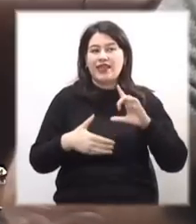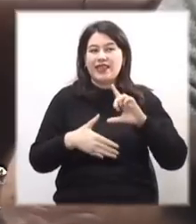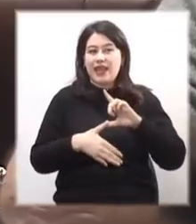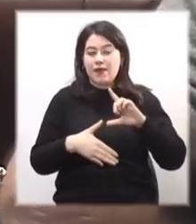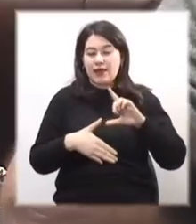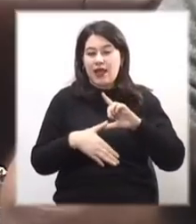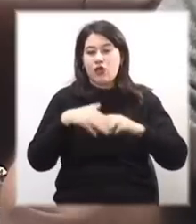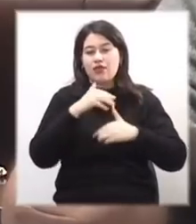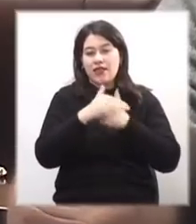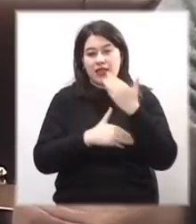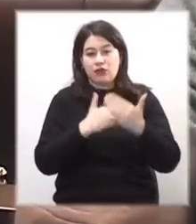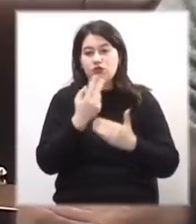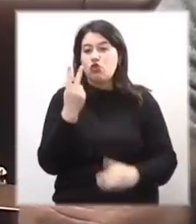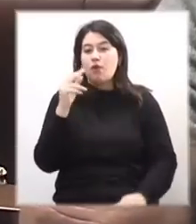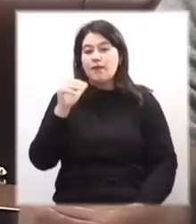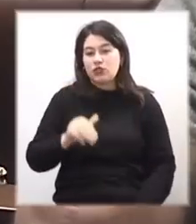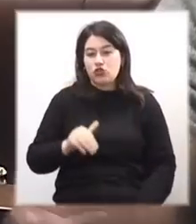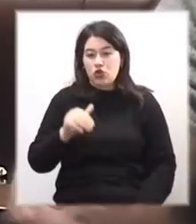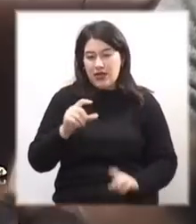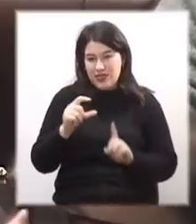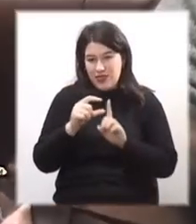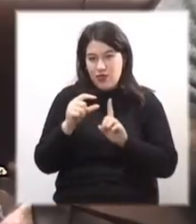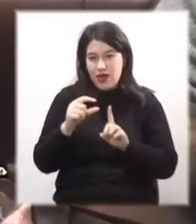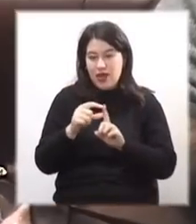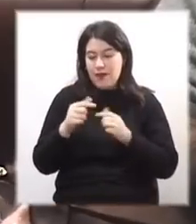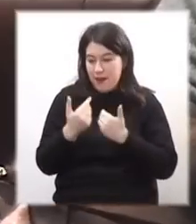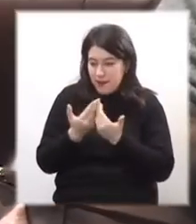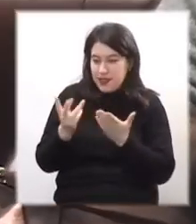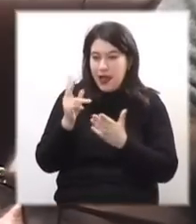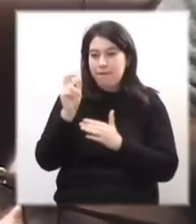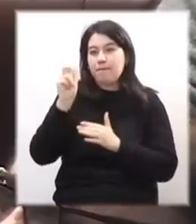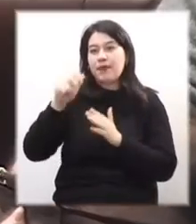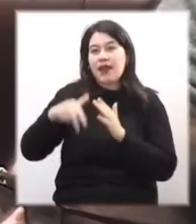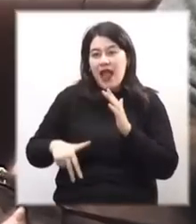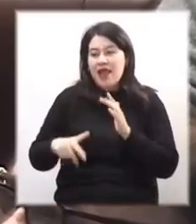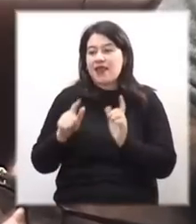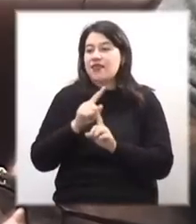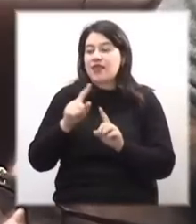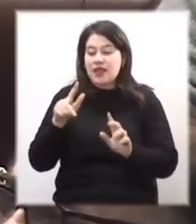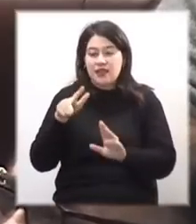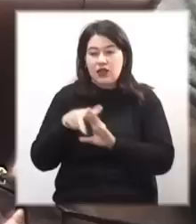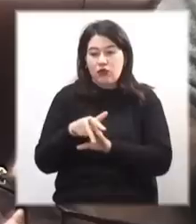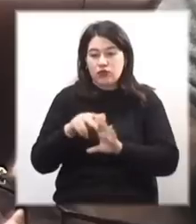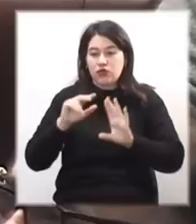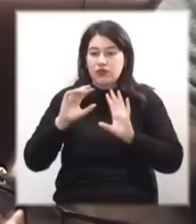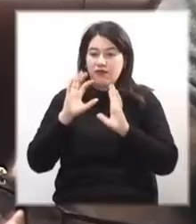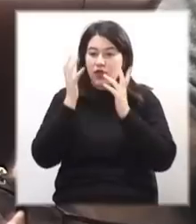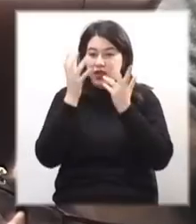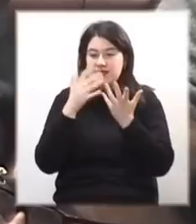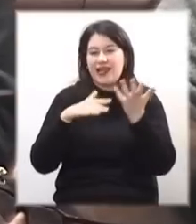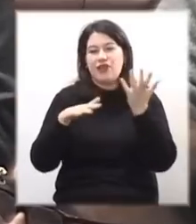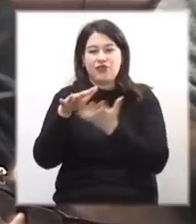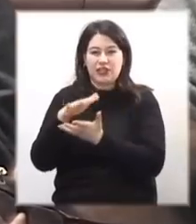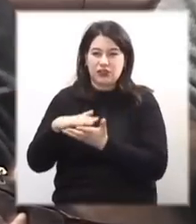$2 millones para instrumentar este plan de interrupción de violencia en los territorios.